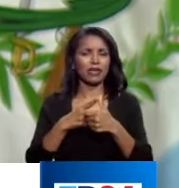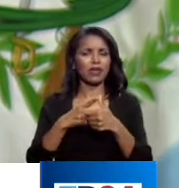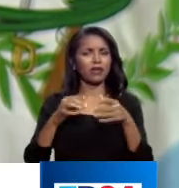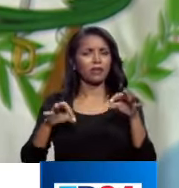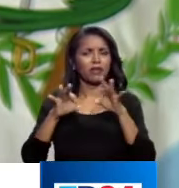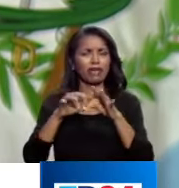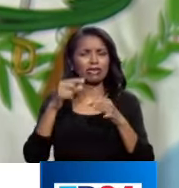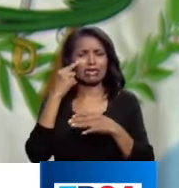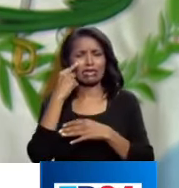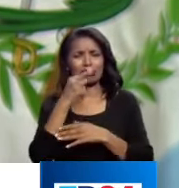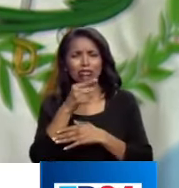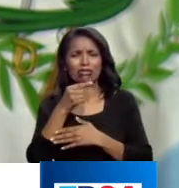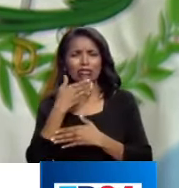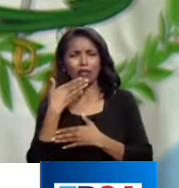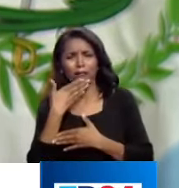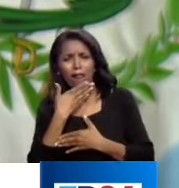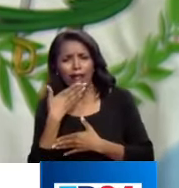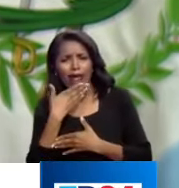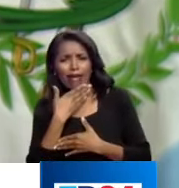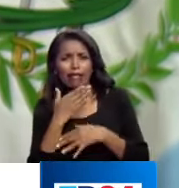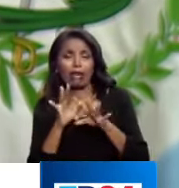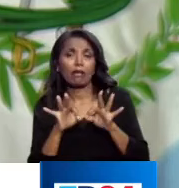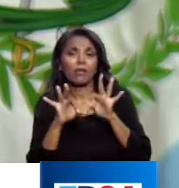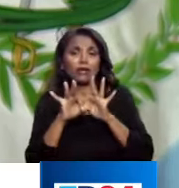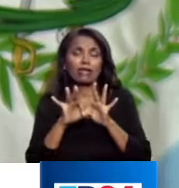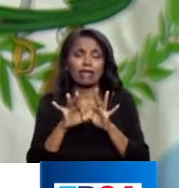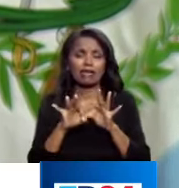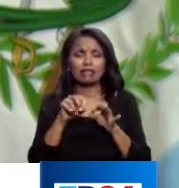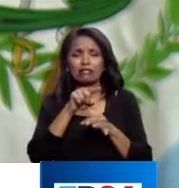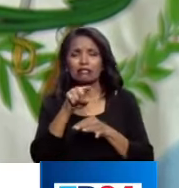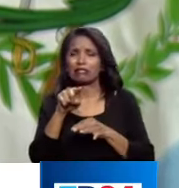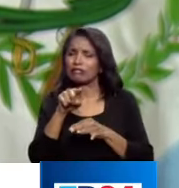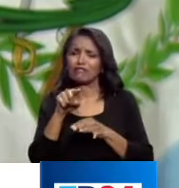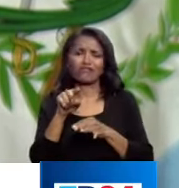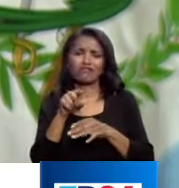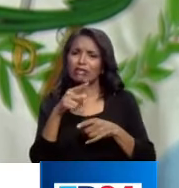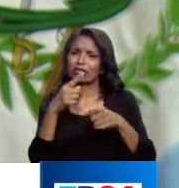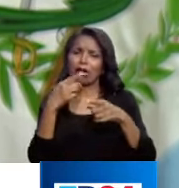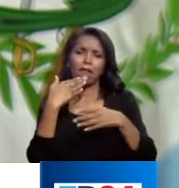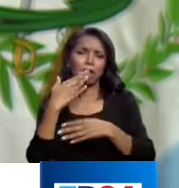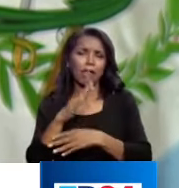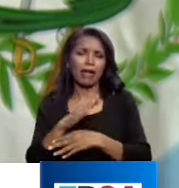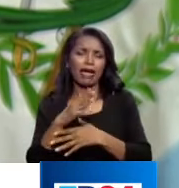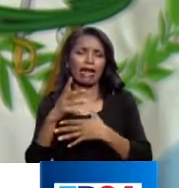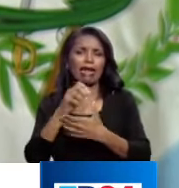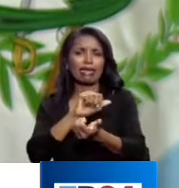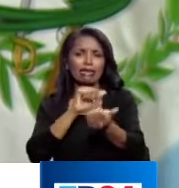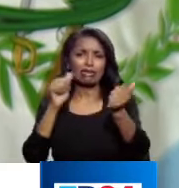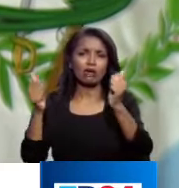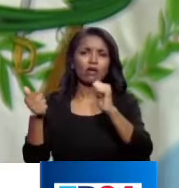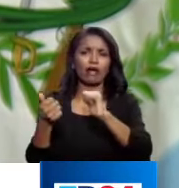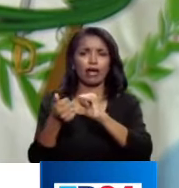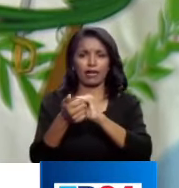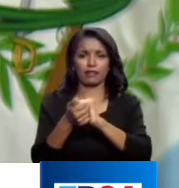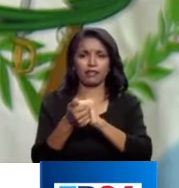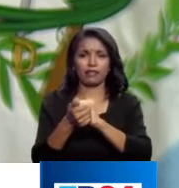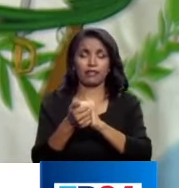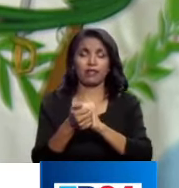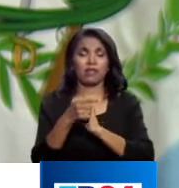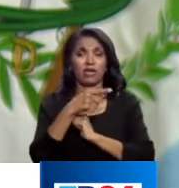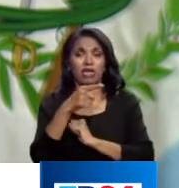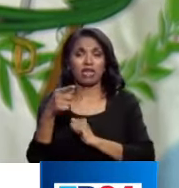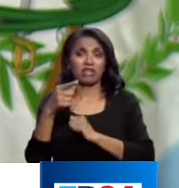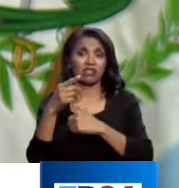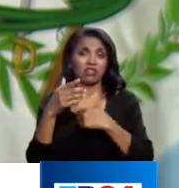que afecta la imagen del país y que afecta al sector turismo. Hay que acabar con